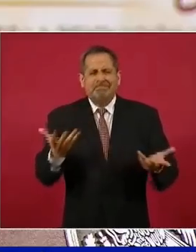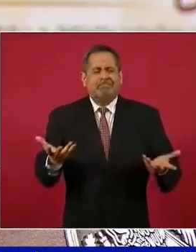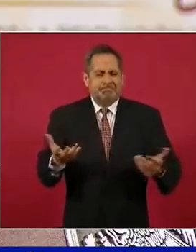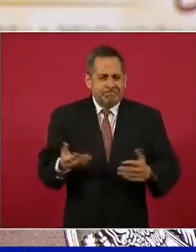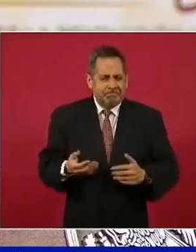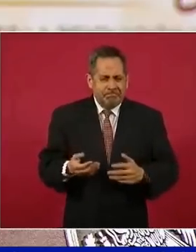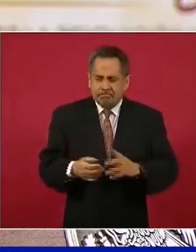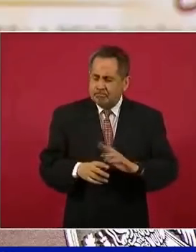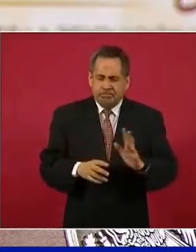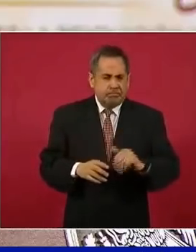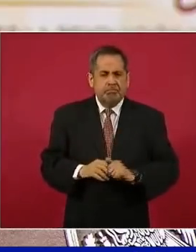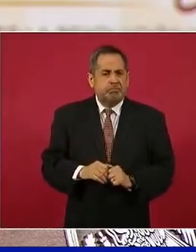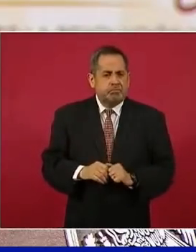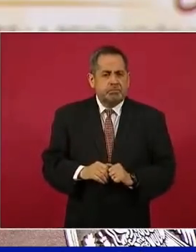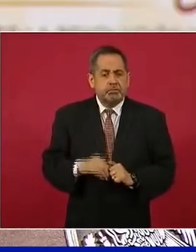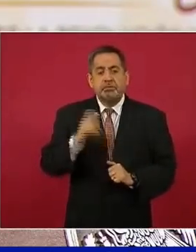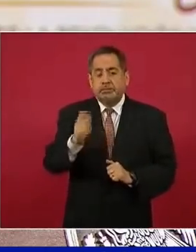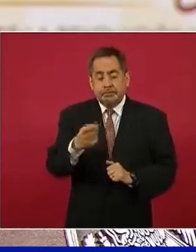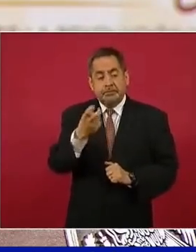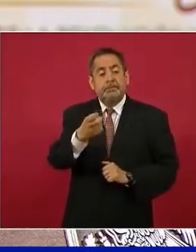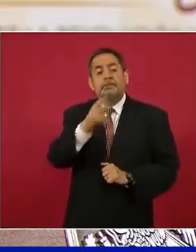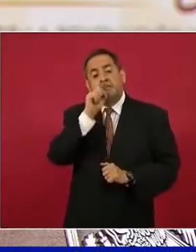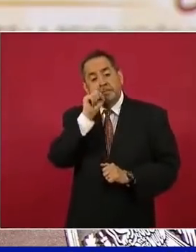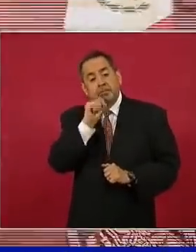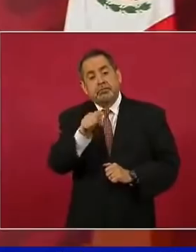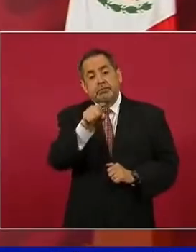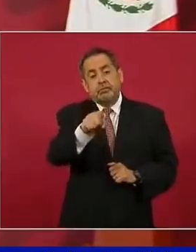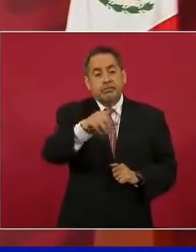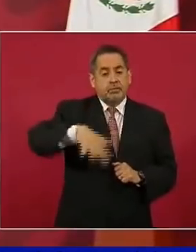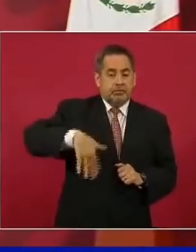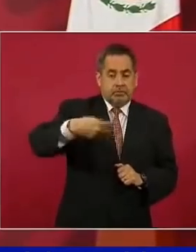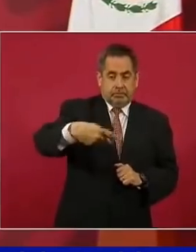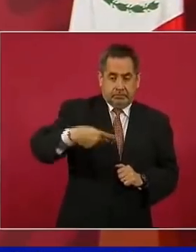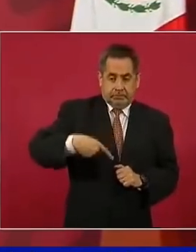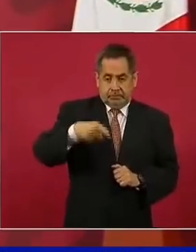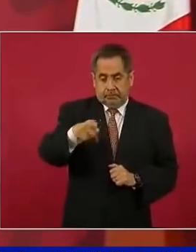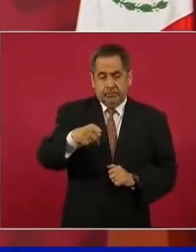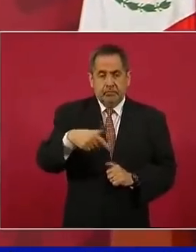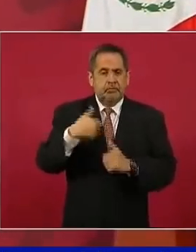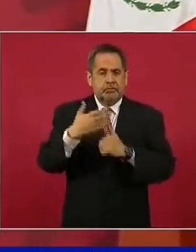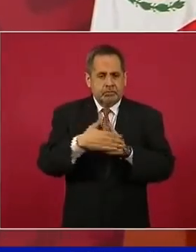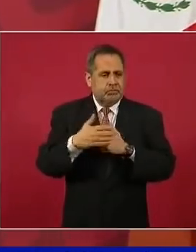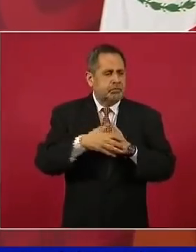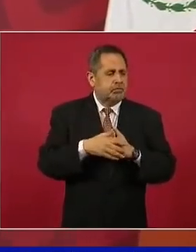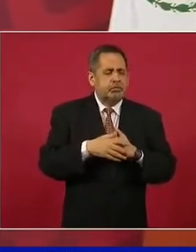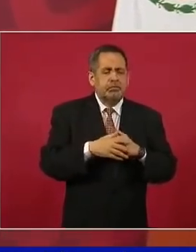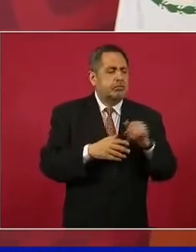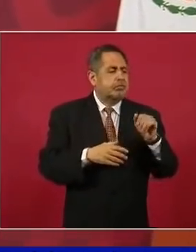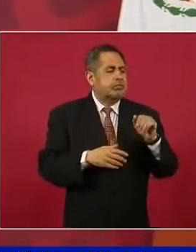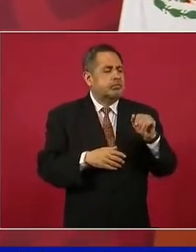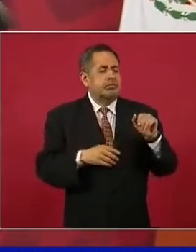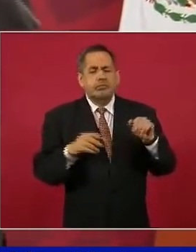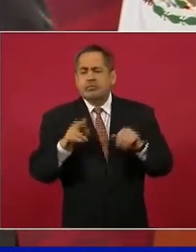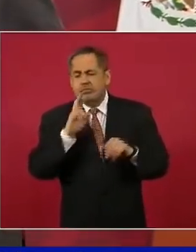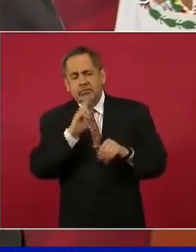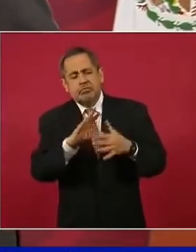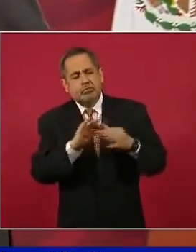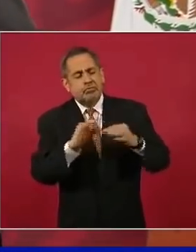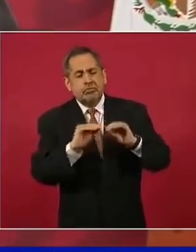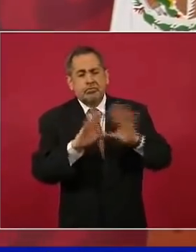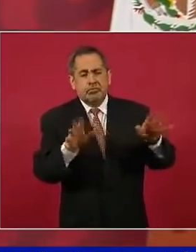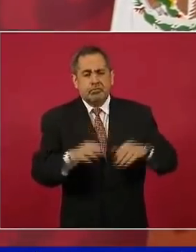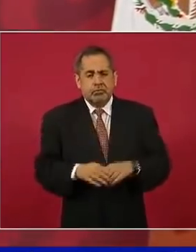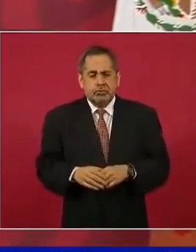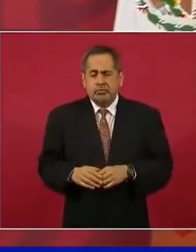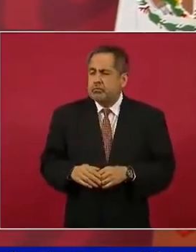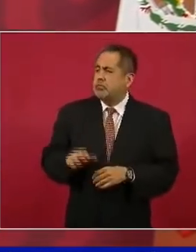Entonces, estamos en eso y a tu pregunta se va a dar respuesta. ¿Y faltaría apretar más en el